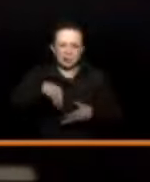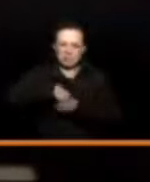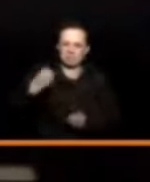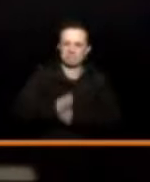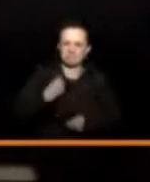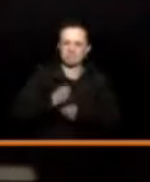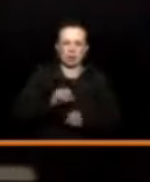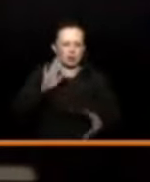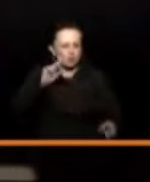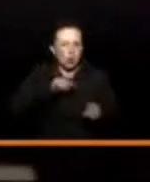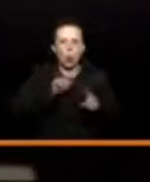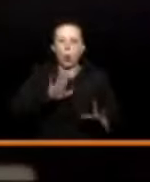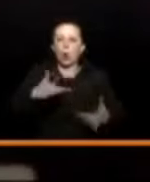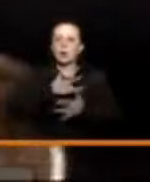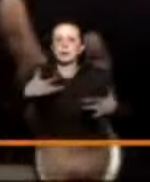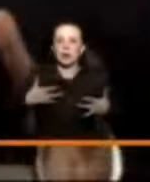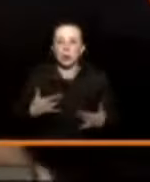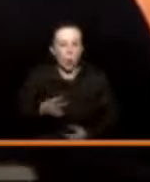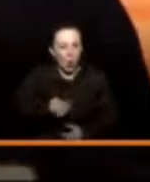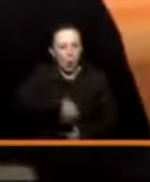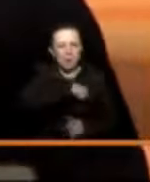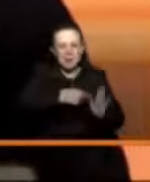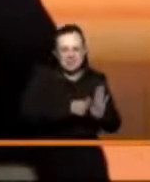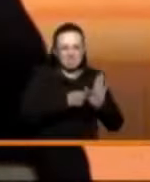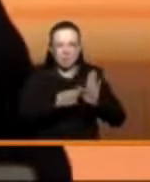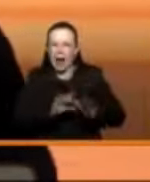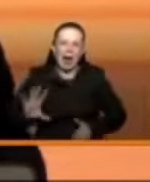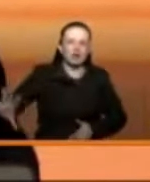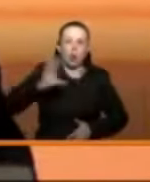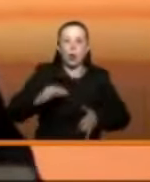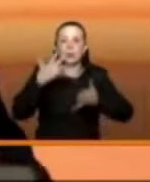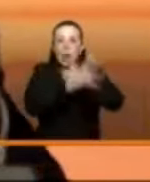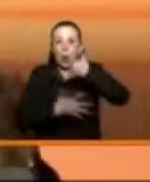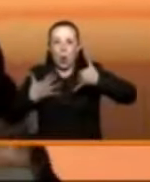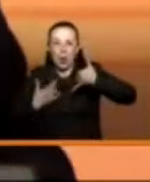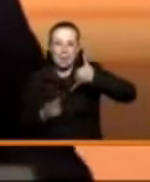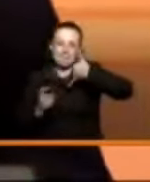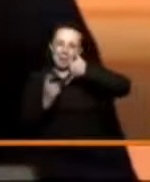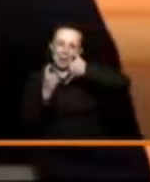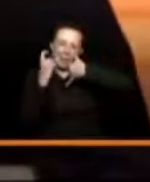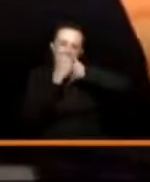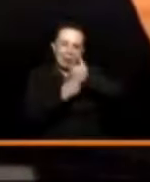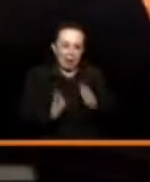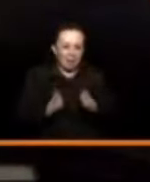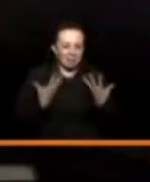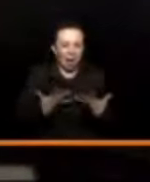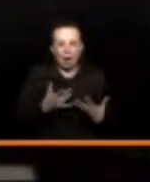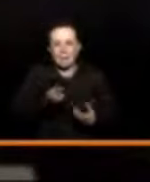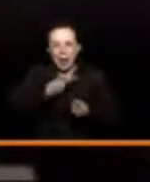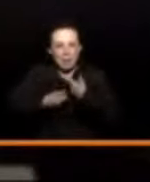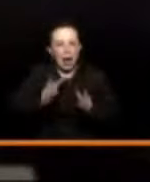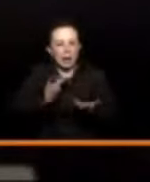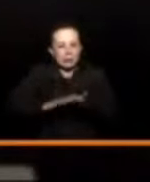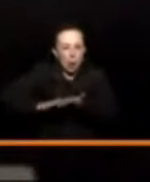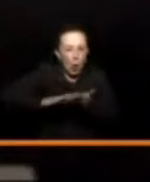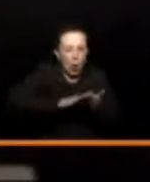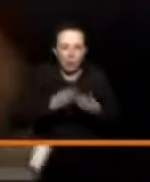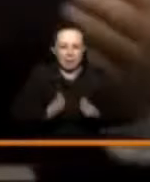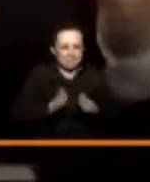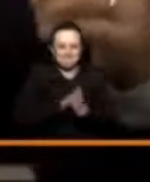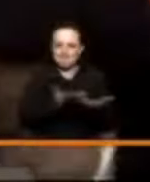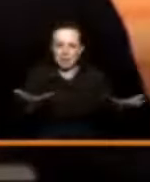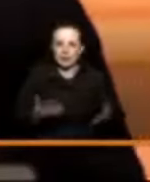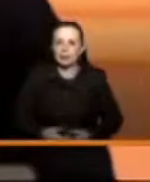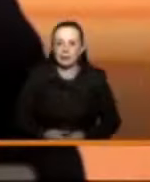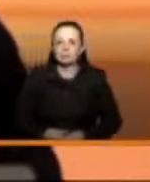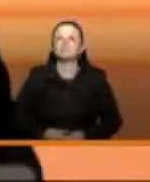salud para que llegara a todos los rincones de Colombia con medicinas y tratamientos.